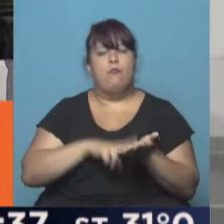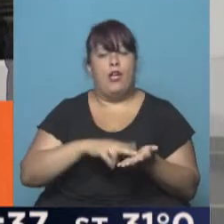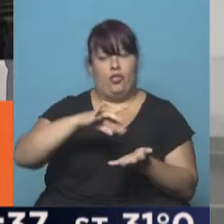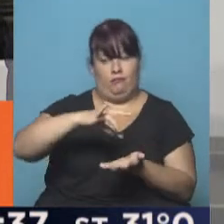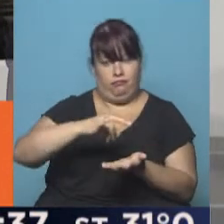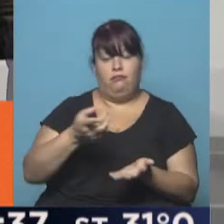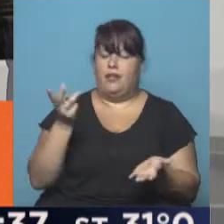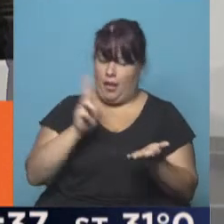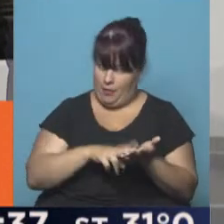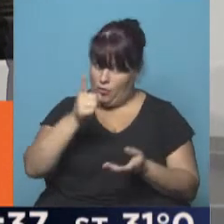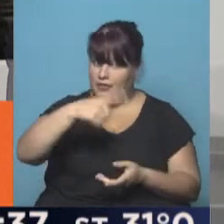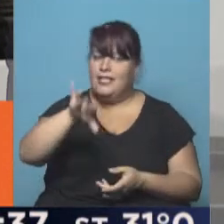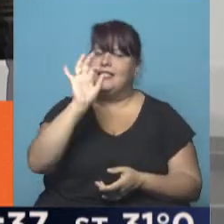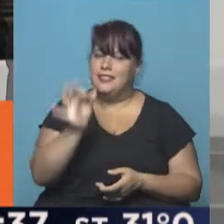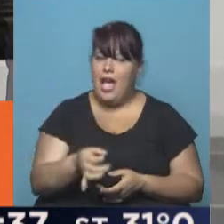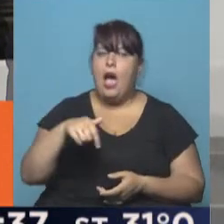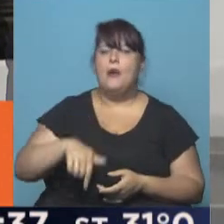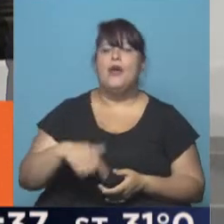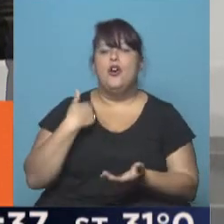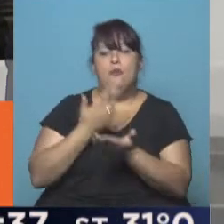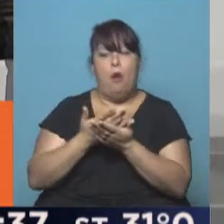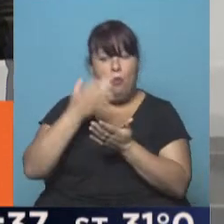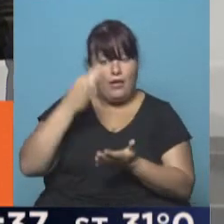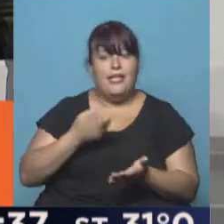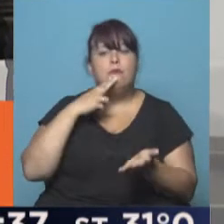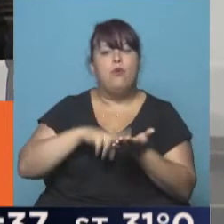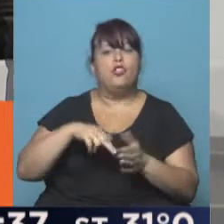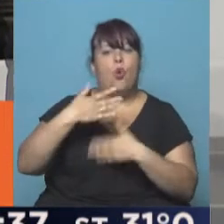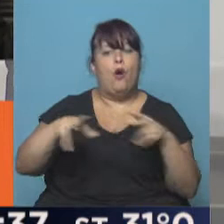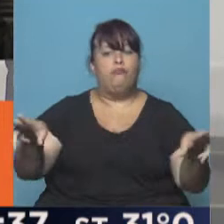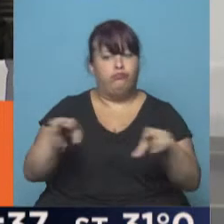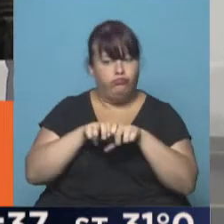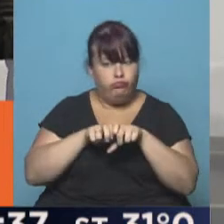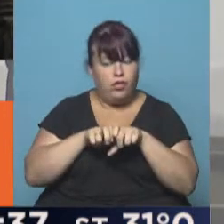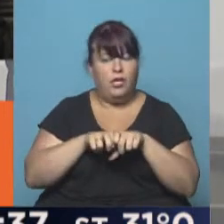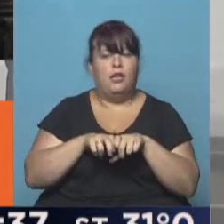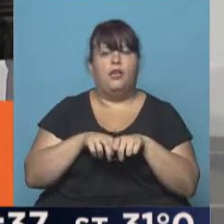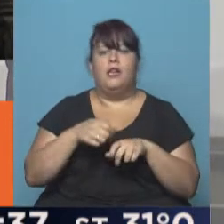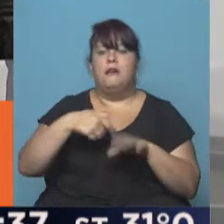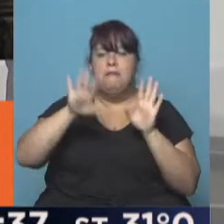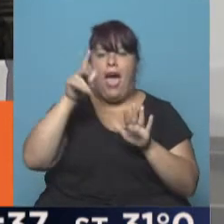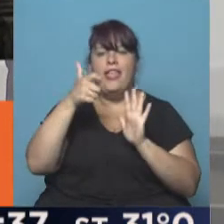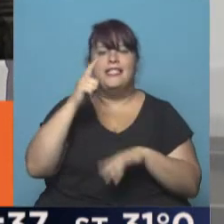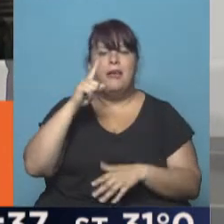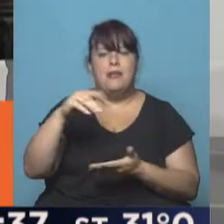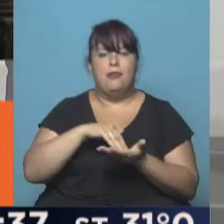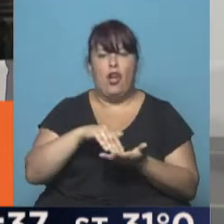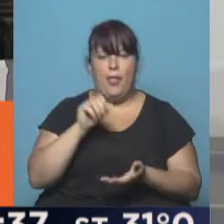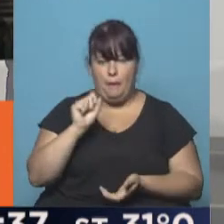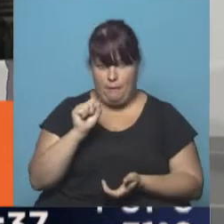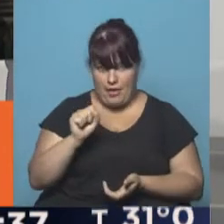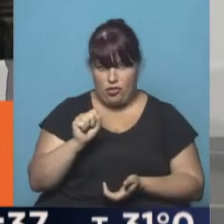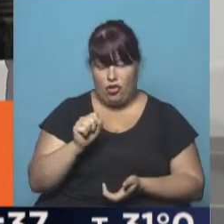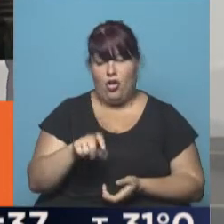juego. Ustedes saben que en nuestra propuesta original el impuesto al juego recaudaba más de 6.000 millones de pesos,